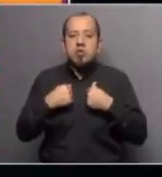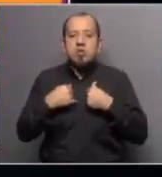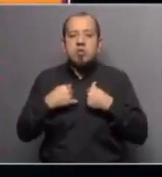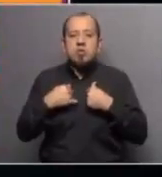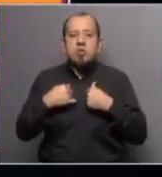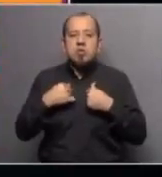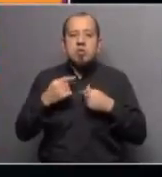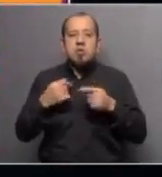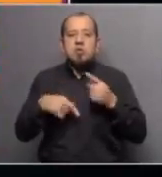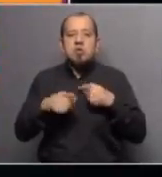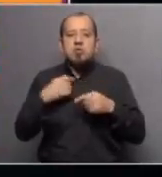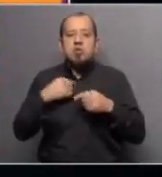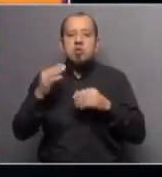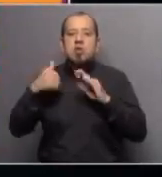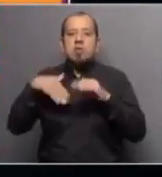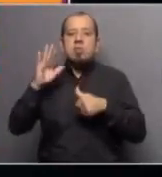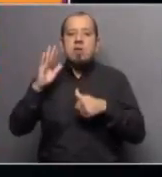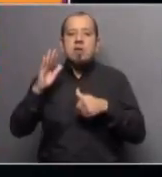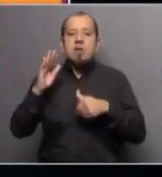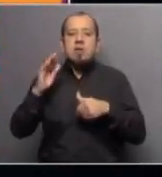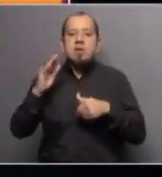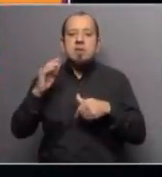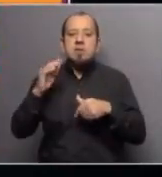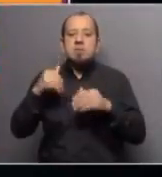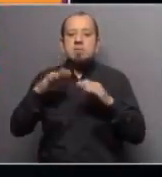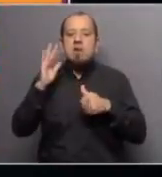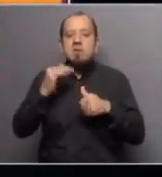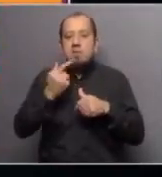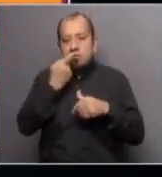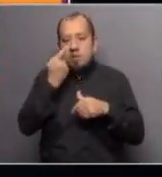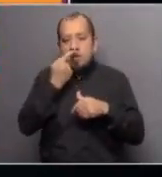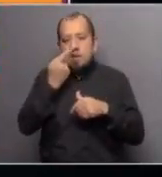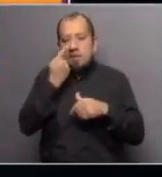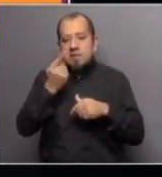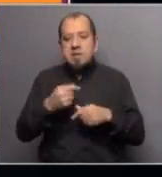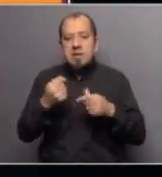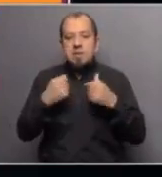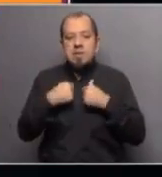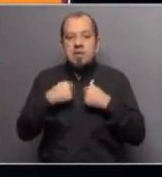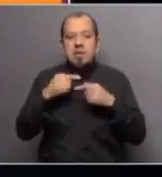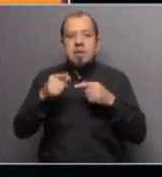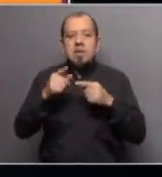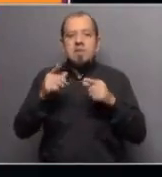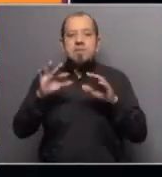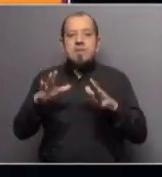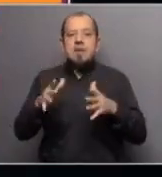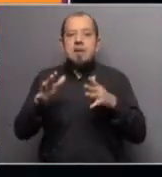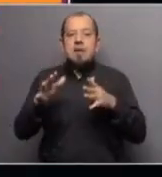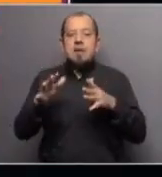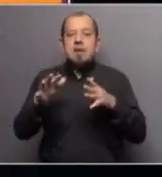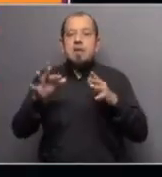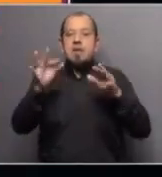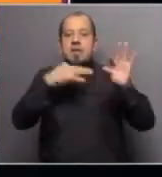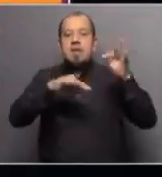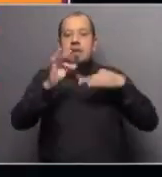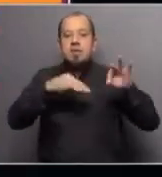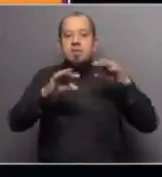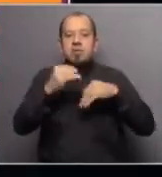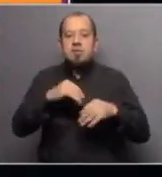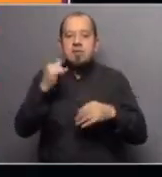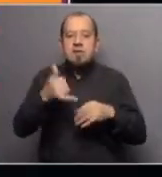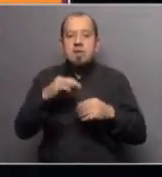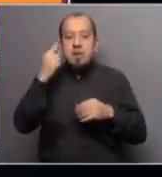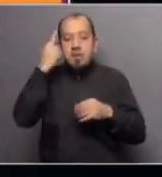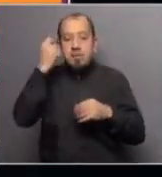creativo y creo que lo que más me interesa o me seduce del teatro es la posibilidad de tener a cada rato una experiencia